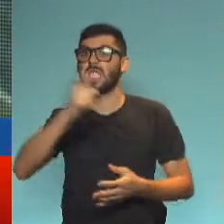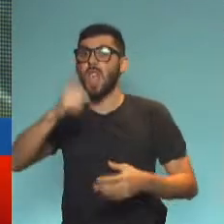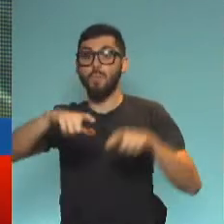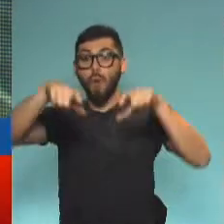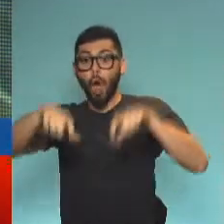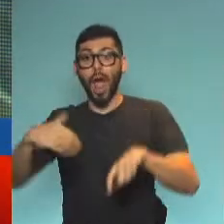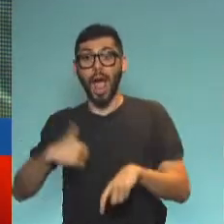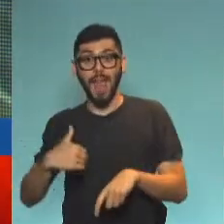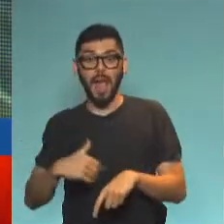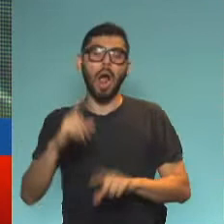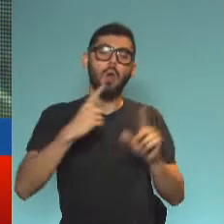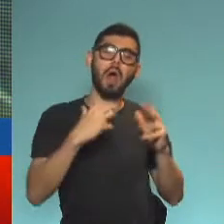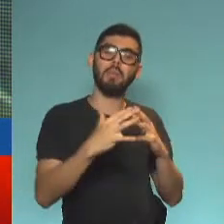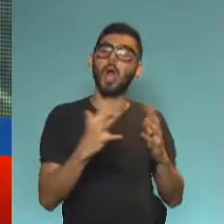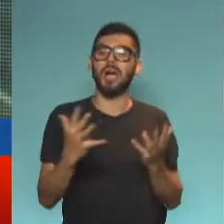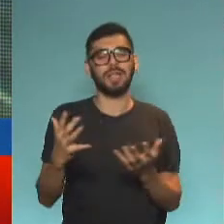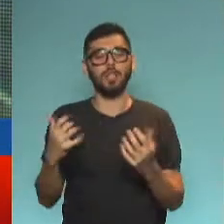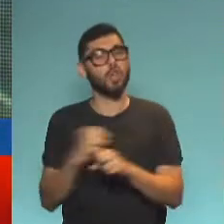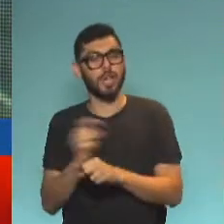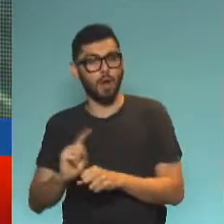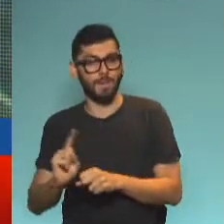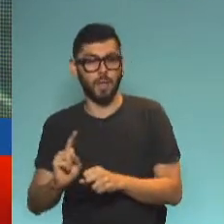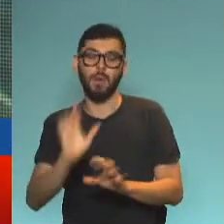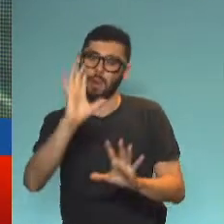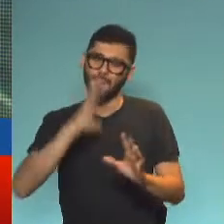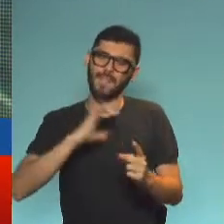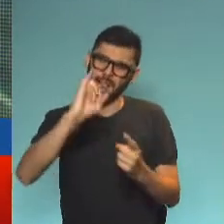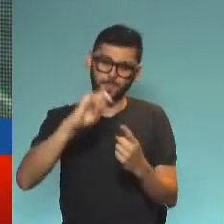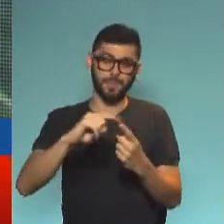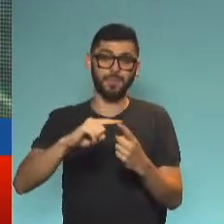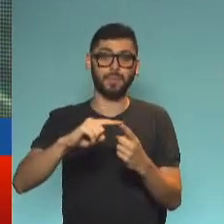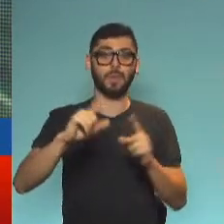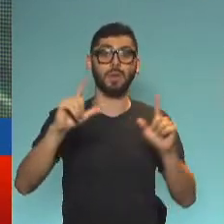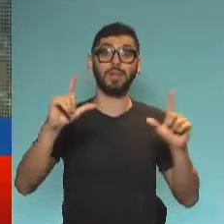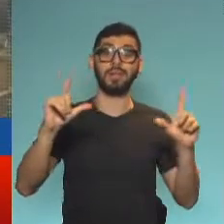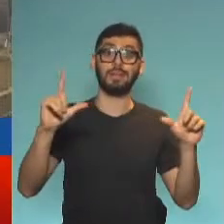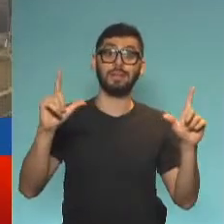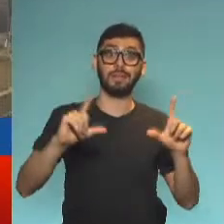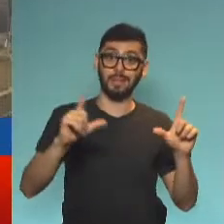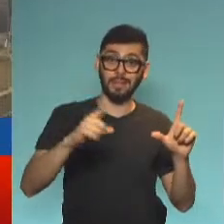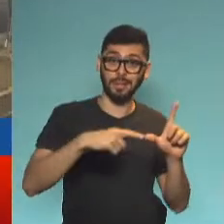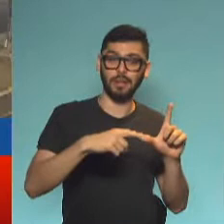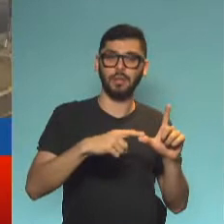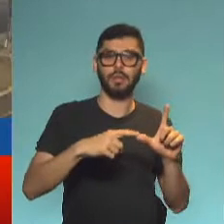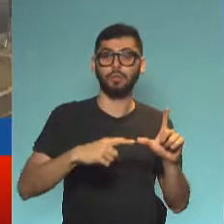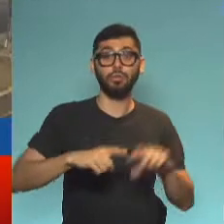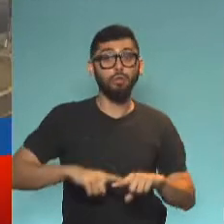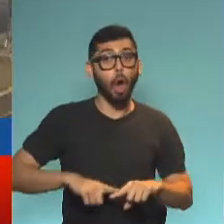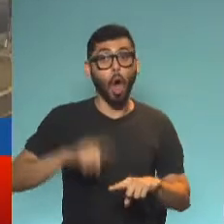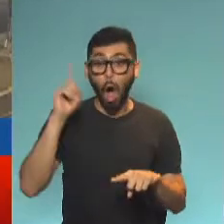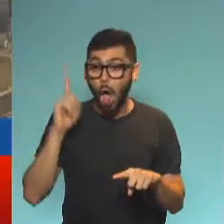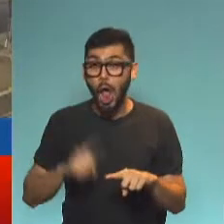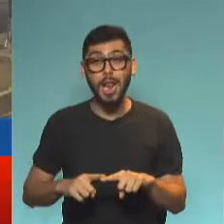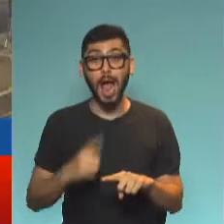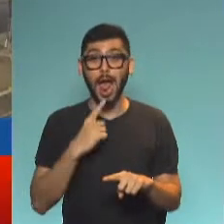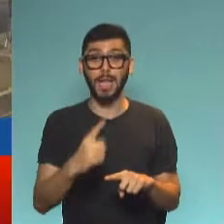algún lugar se dijo. Pero hay que decir varias cosas. Primero, desde los medios, el hecho de todo el día decir no se